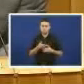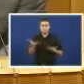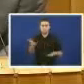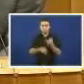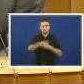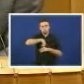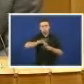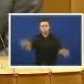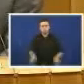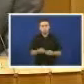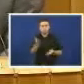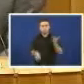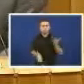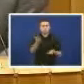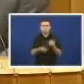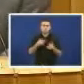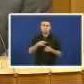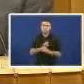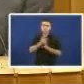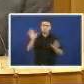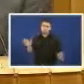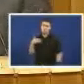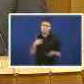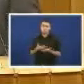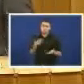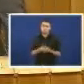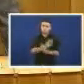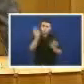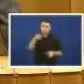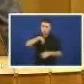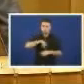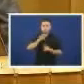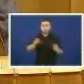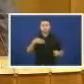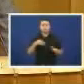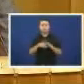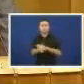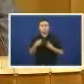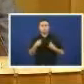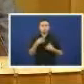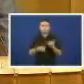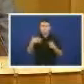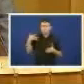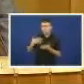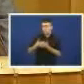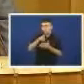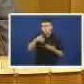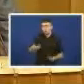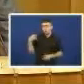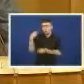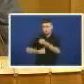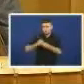apóiase en cifras que non admiten discusión sumamos no que vai da actual legislatura un investimento público de